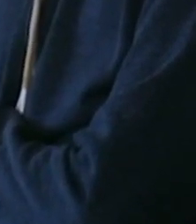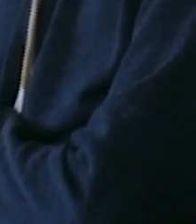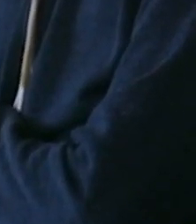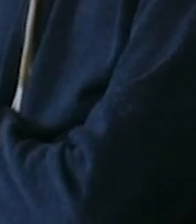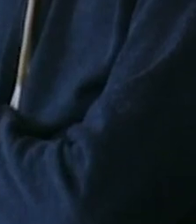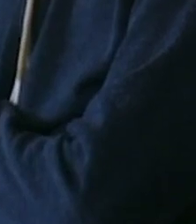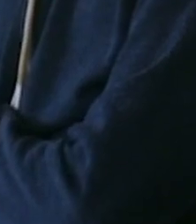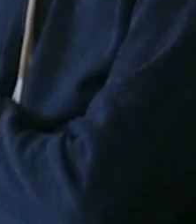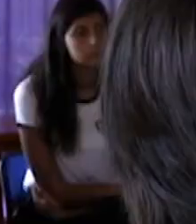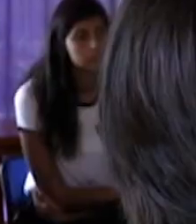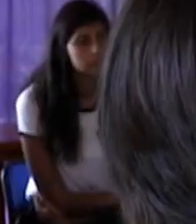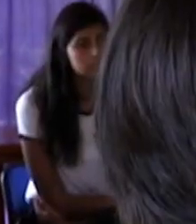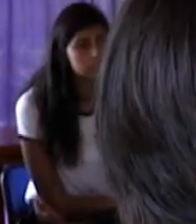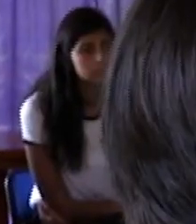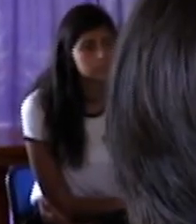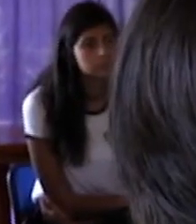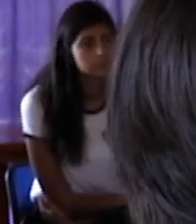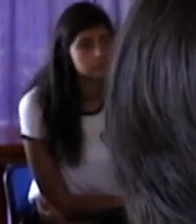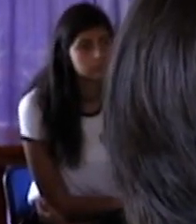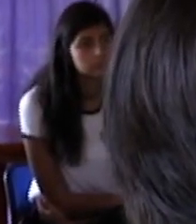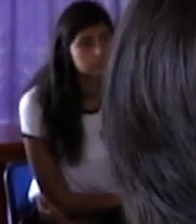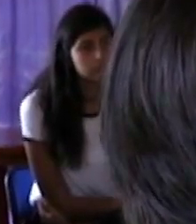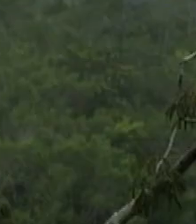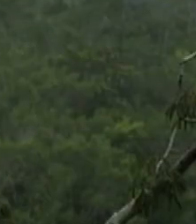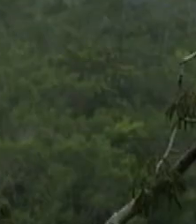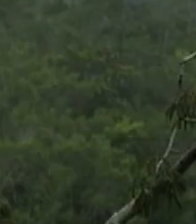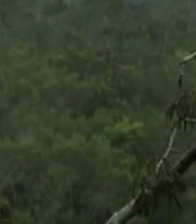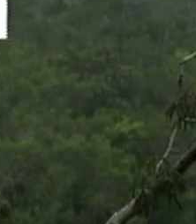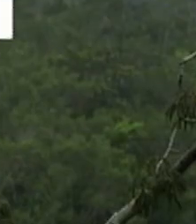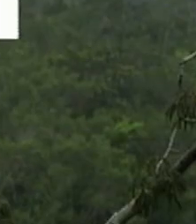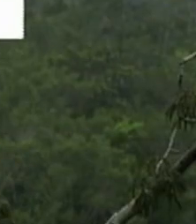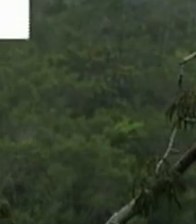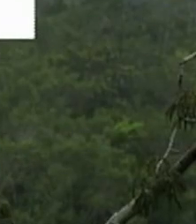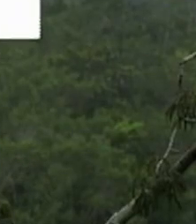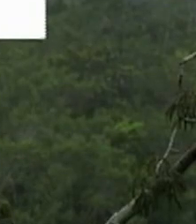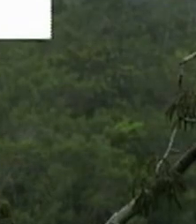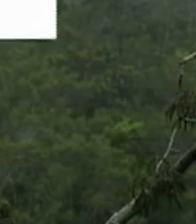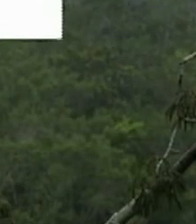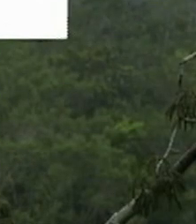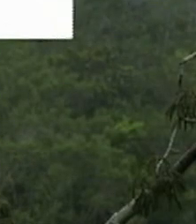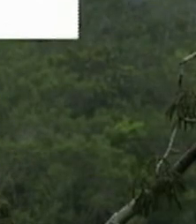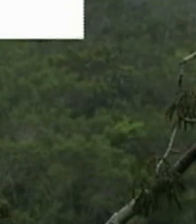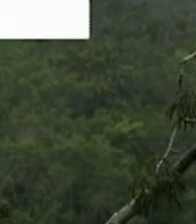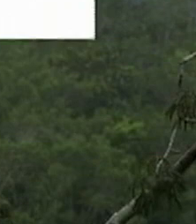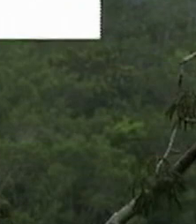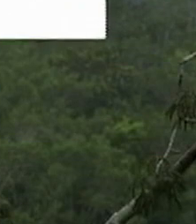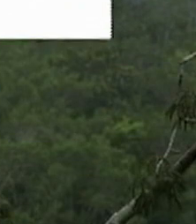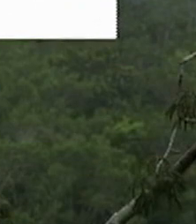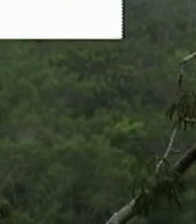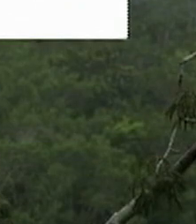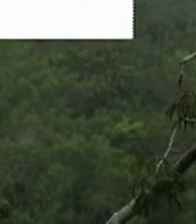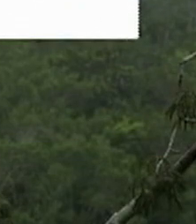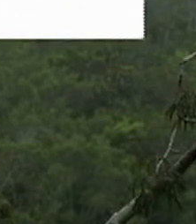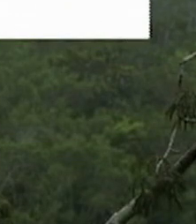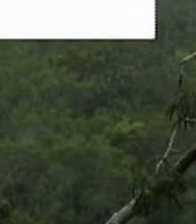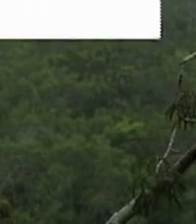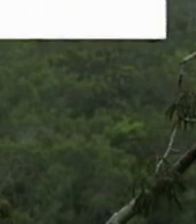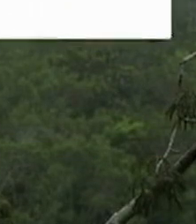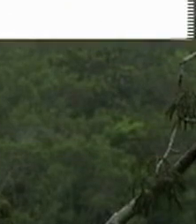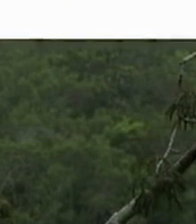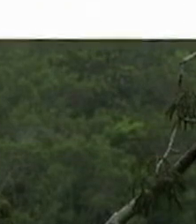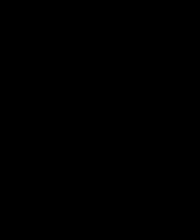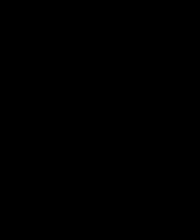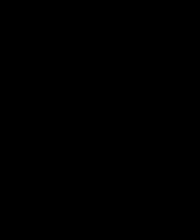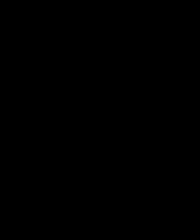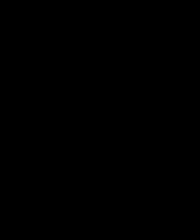como las cosas que nos gustan hacer de nuestra cultura. Economía Creativa, domingo 23 de mayo, 8:30